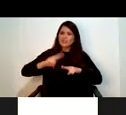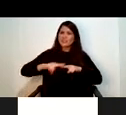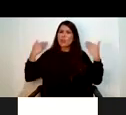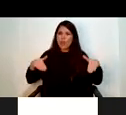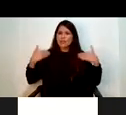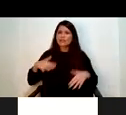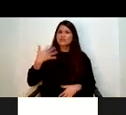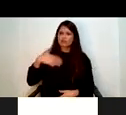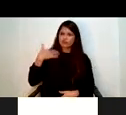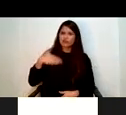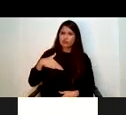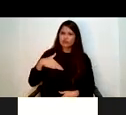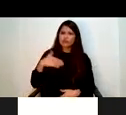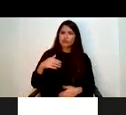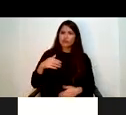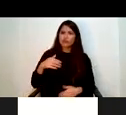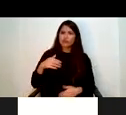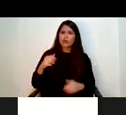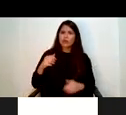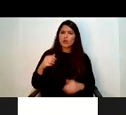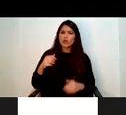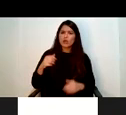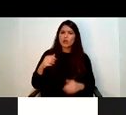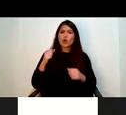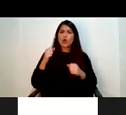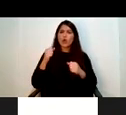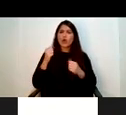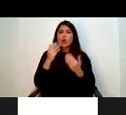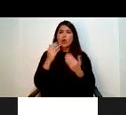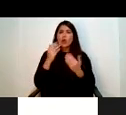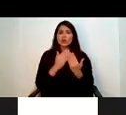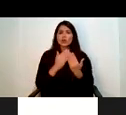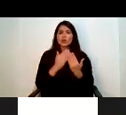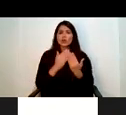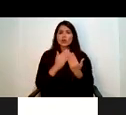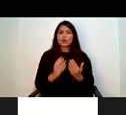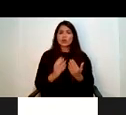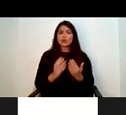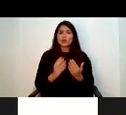universidad, en donde tuvimos que identificar nuestros